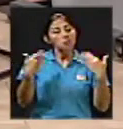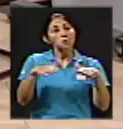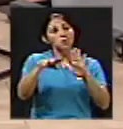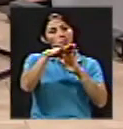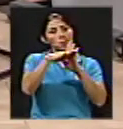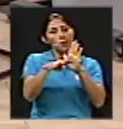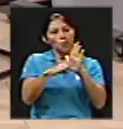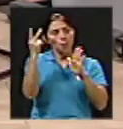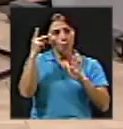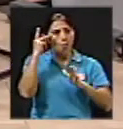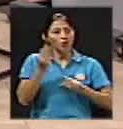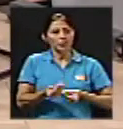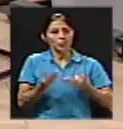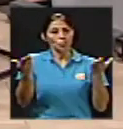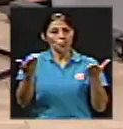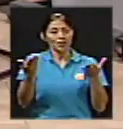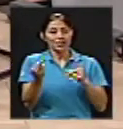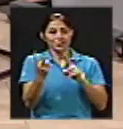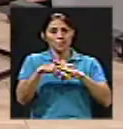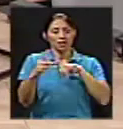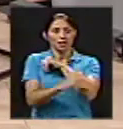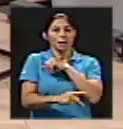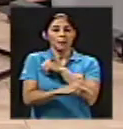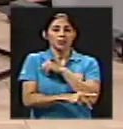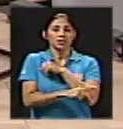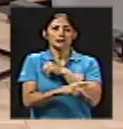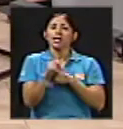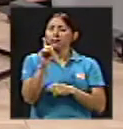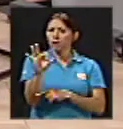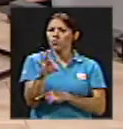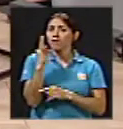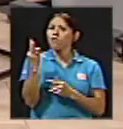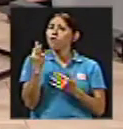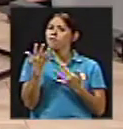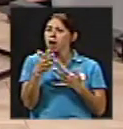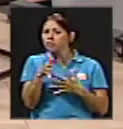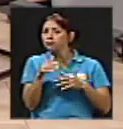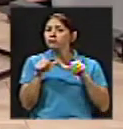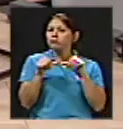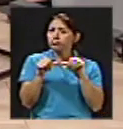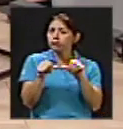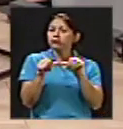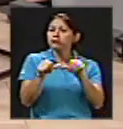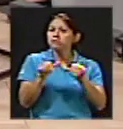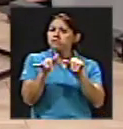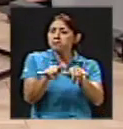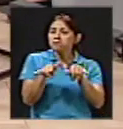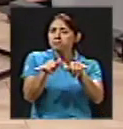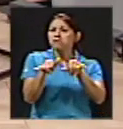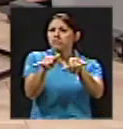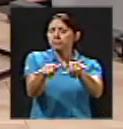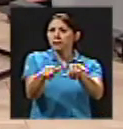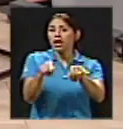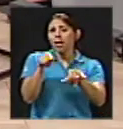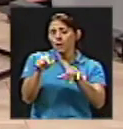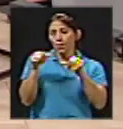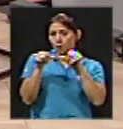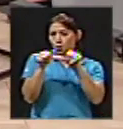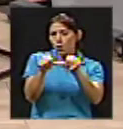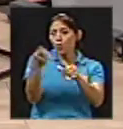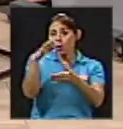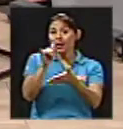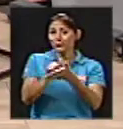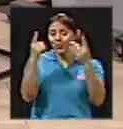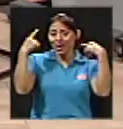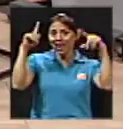país, de una manera más o menos consistente, porque creo que eso explica parte del éxito, de una manera